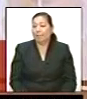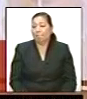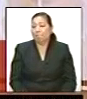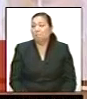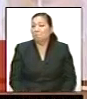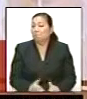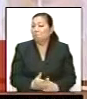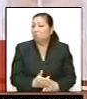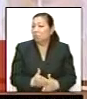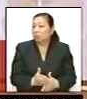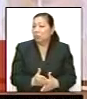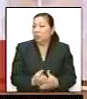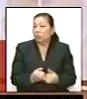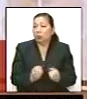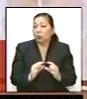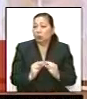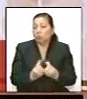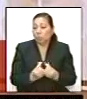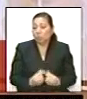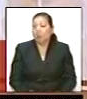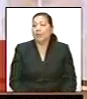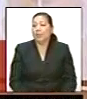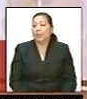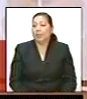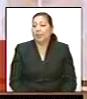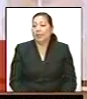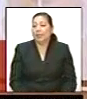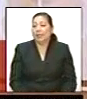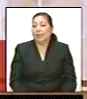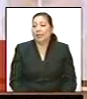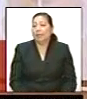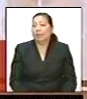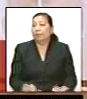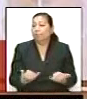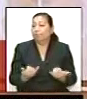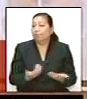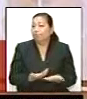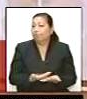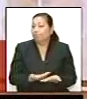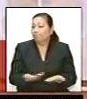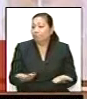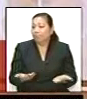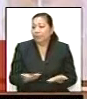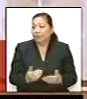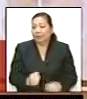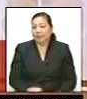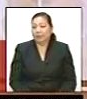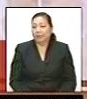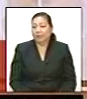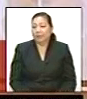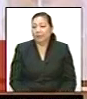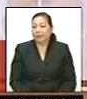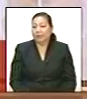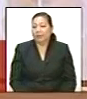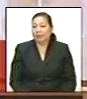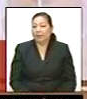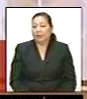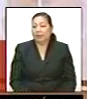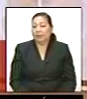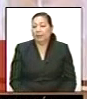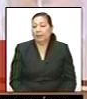a participar muchos grupos. Y ahora, eso no es ningún problema.